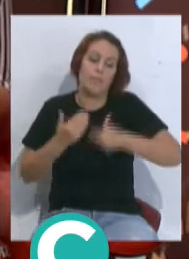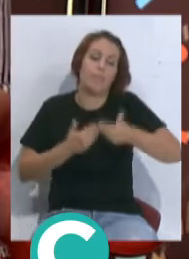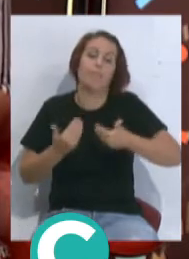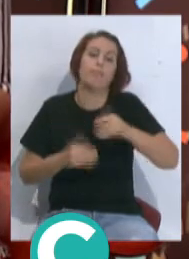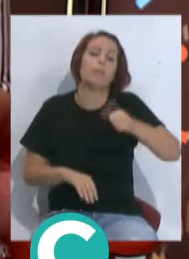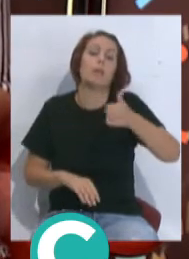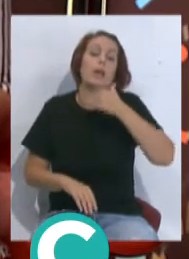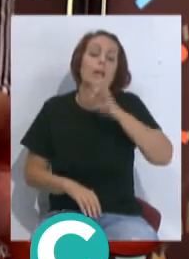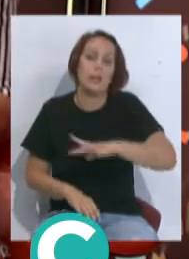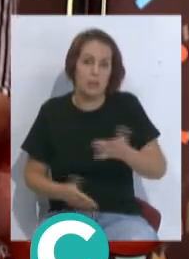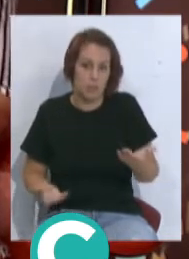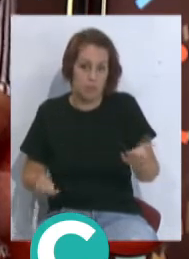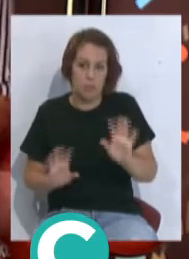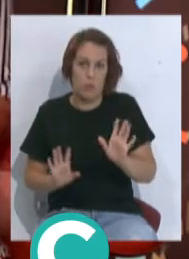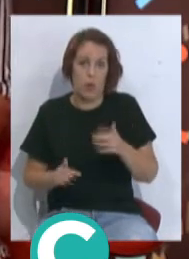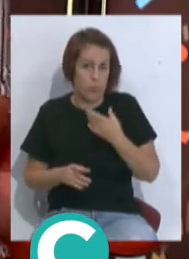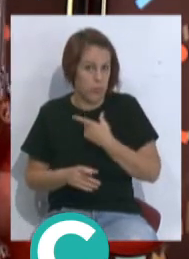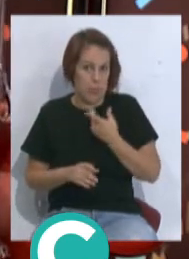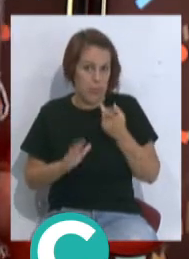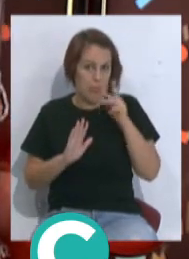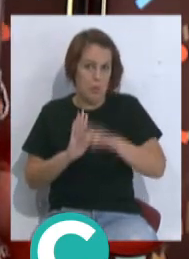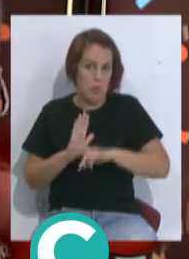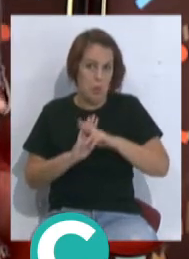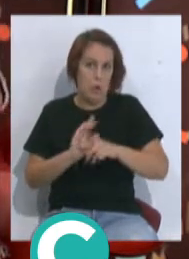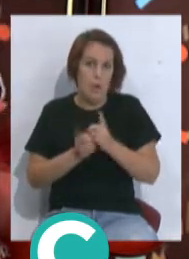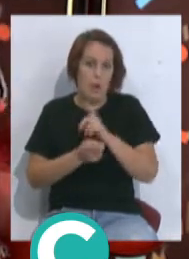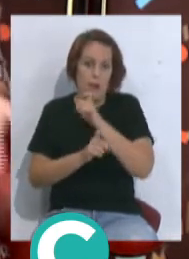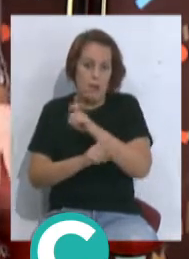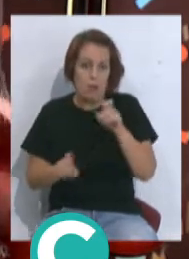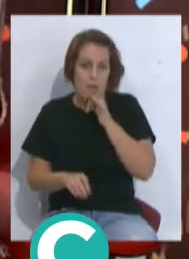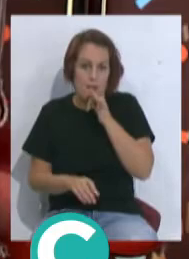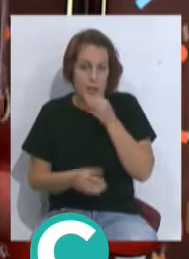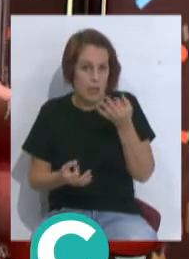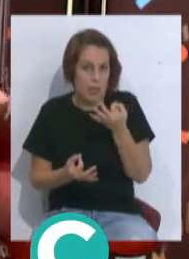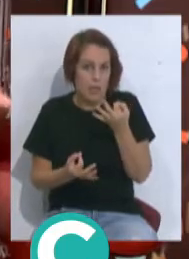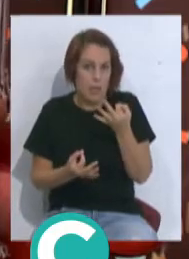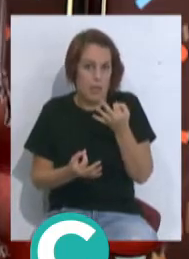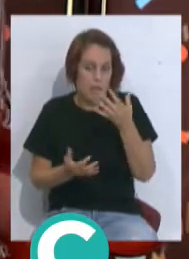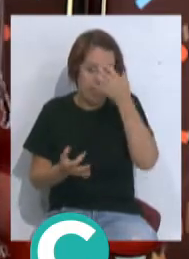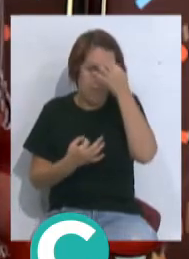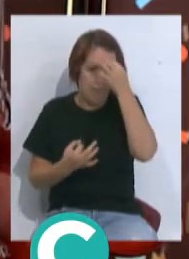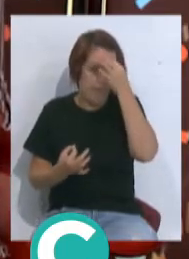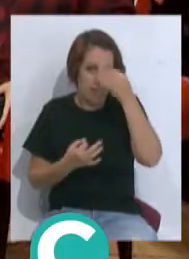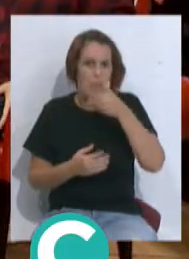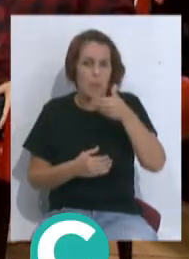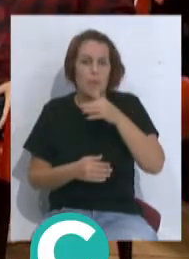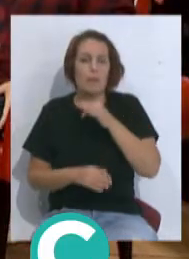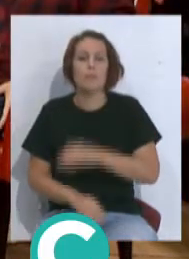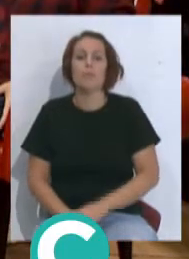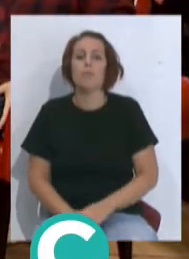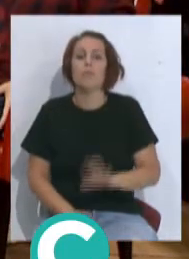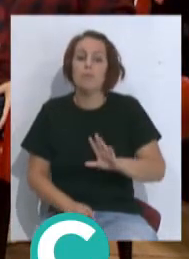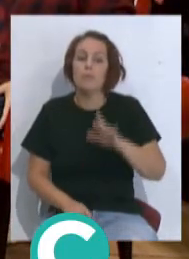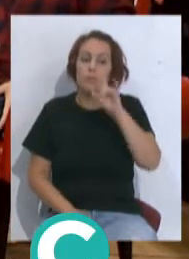tema. No, que se puede de reducir. De hecho, hay cambios de reglamento que todavía no se han anunciado que se tendrían que concretar todavía. Que se puede reducir el concurso del